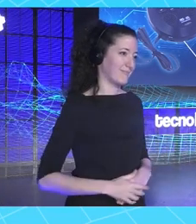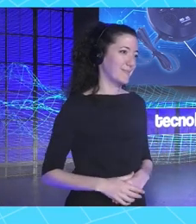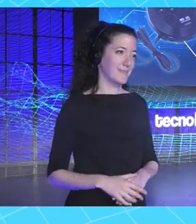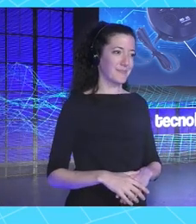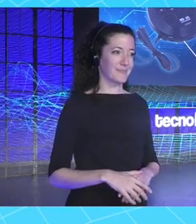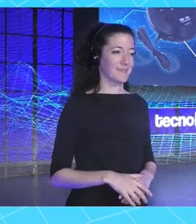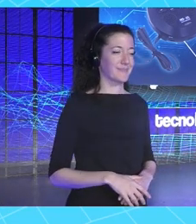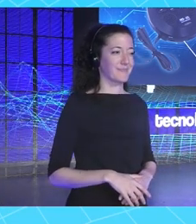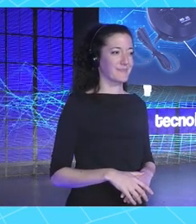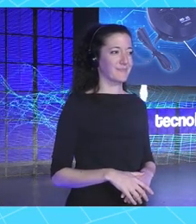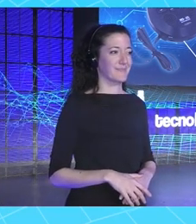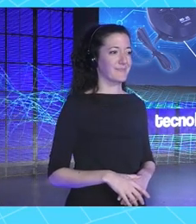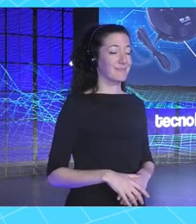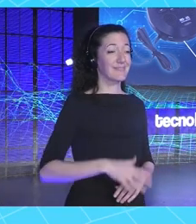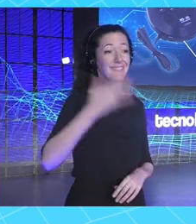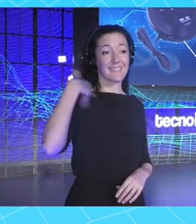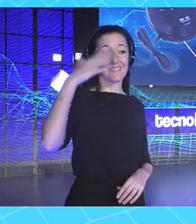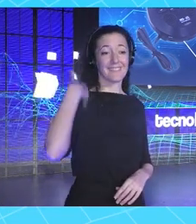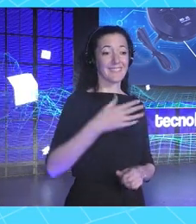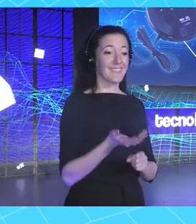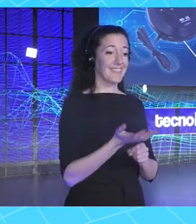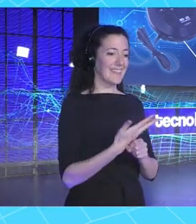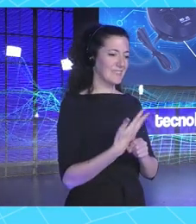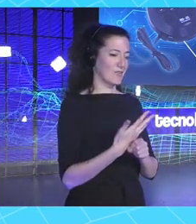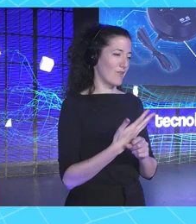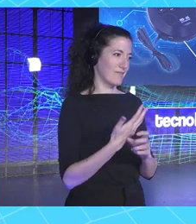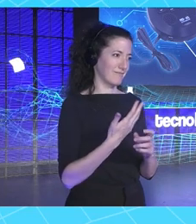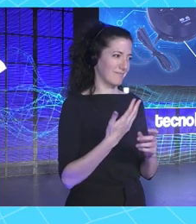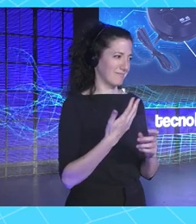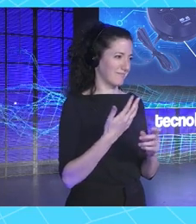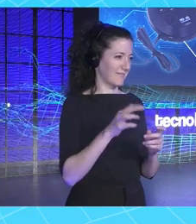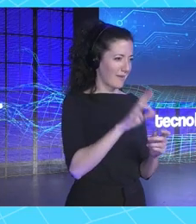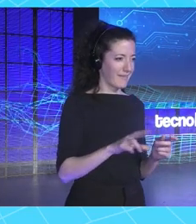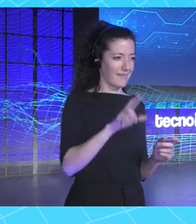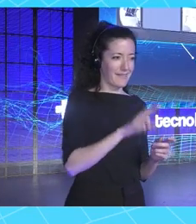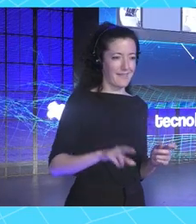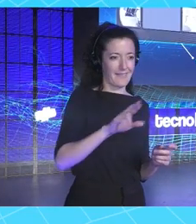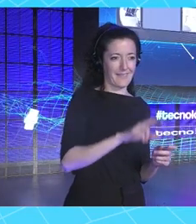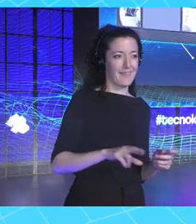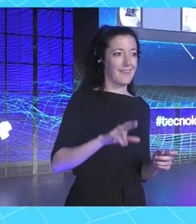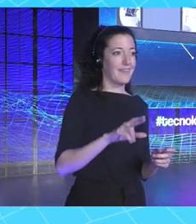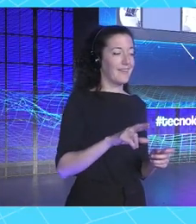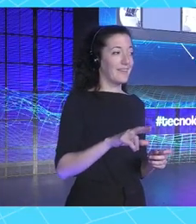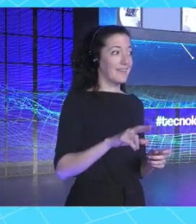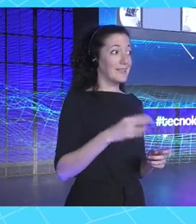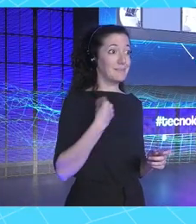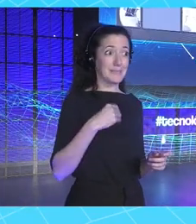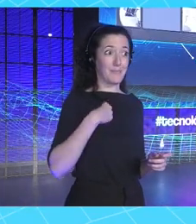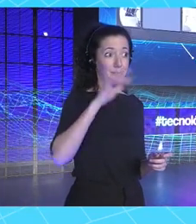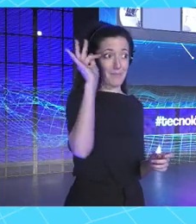los discos los quemábamos Y antes sabíamos las canciones y lo mismo con las